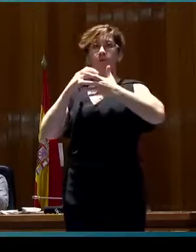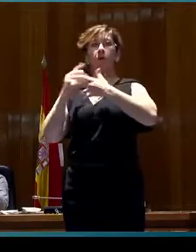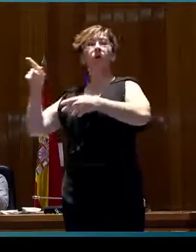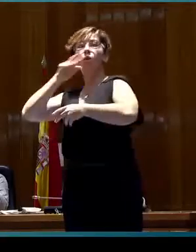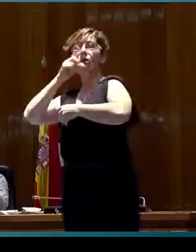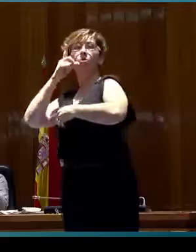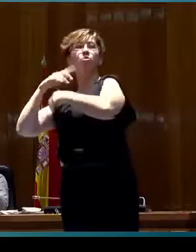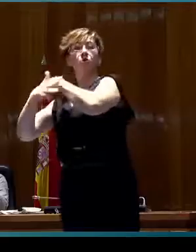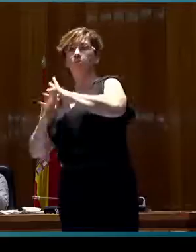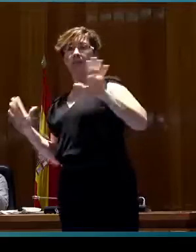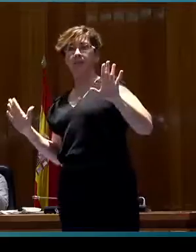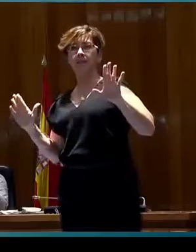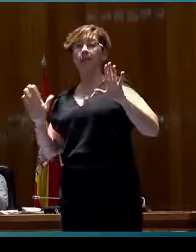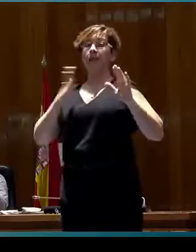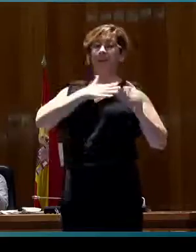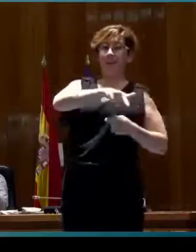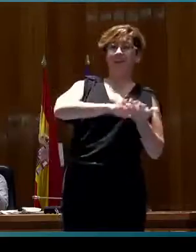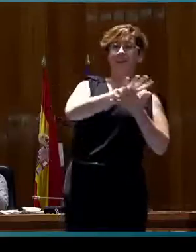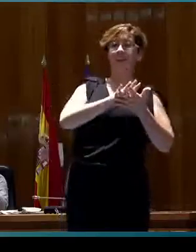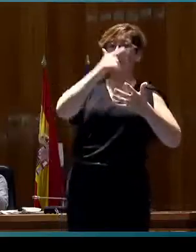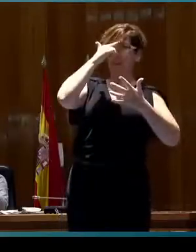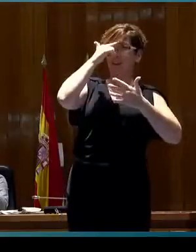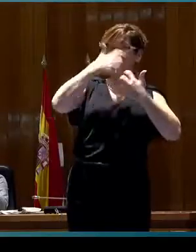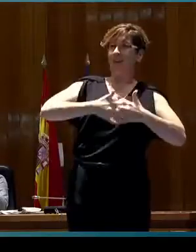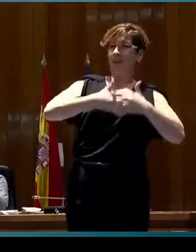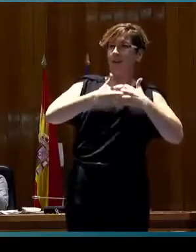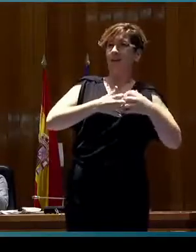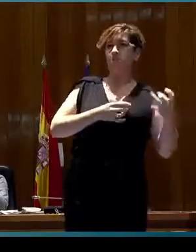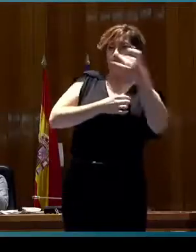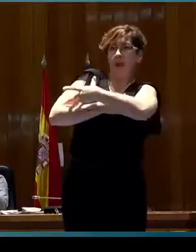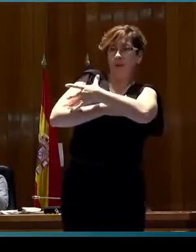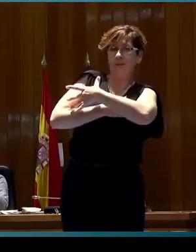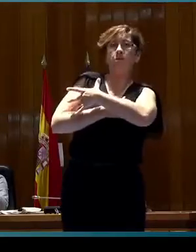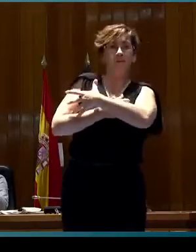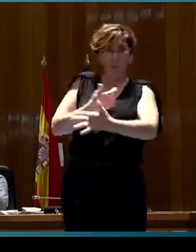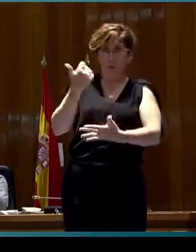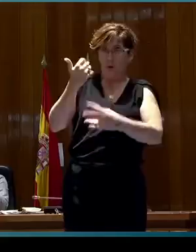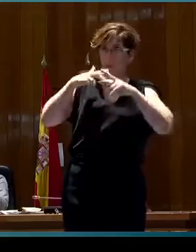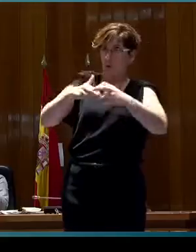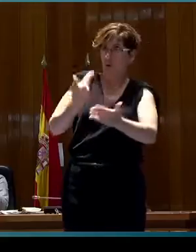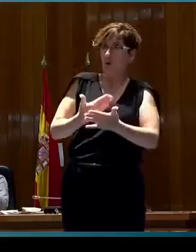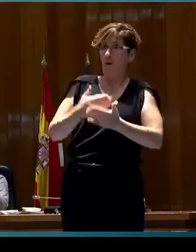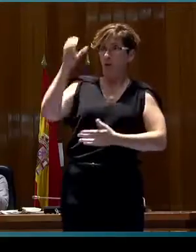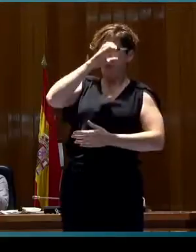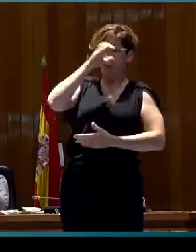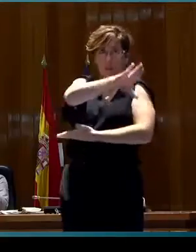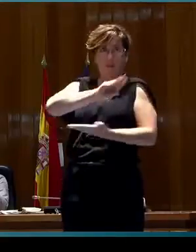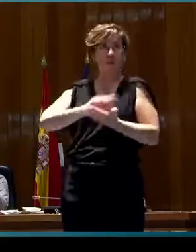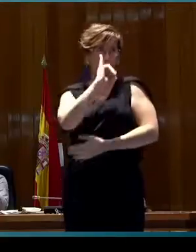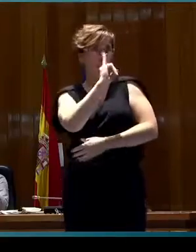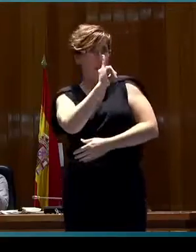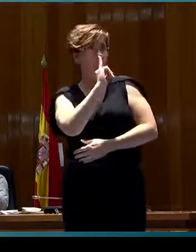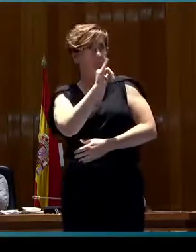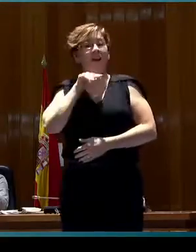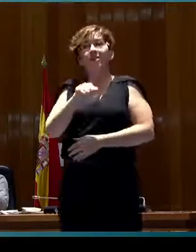cerebral y esto pues se somete o está parado en una serie de evidencias empíricas. Finalmente, podemos decir que hay